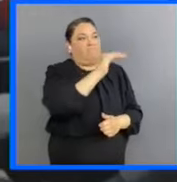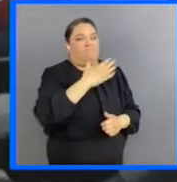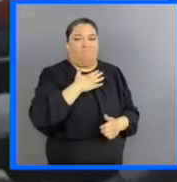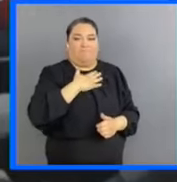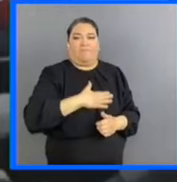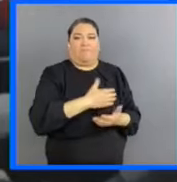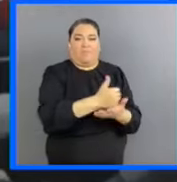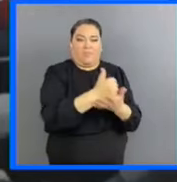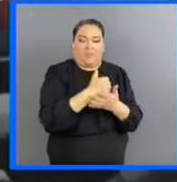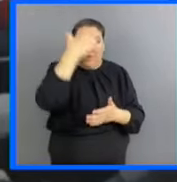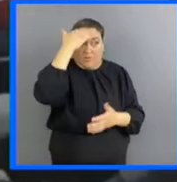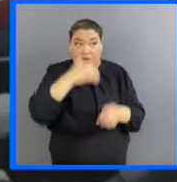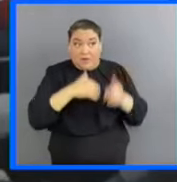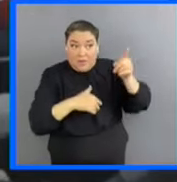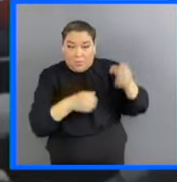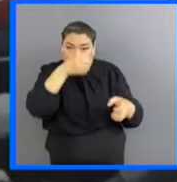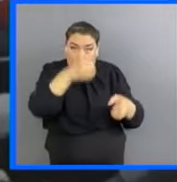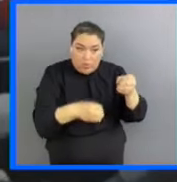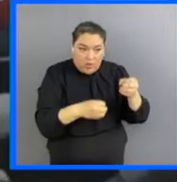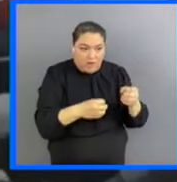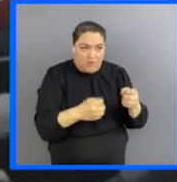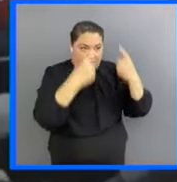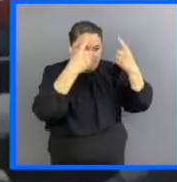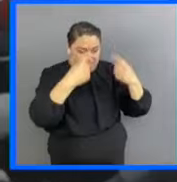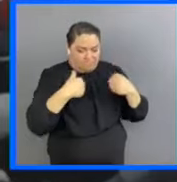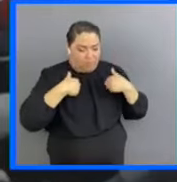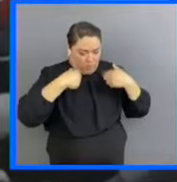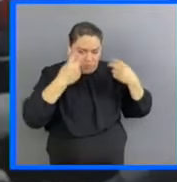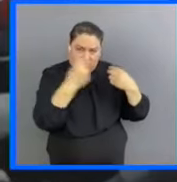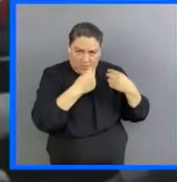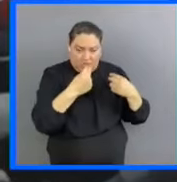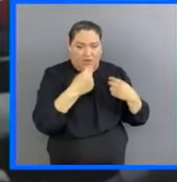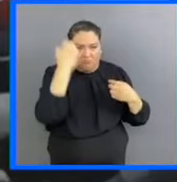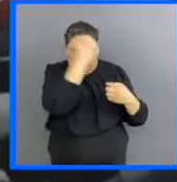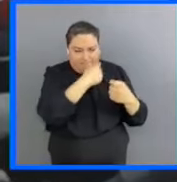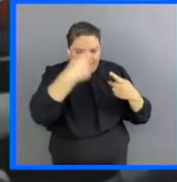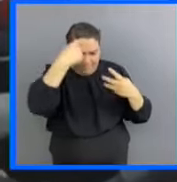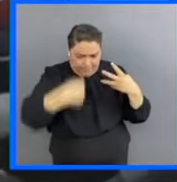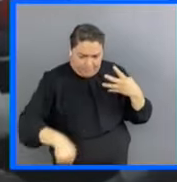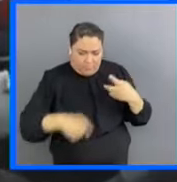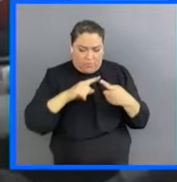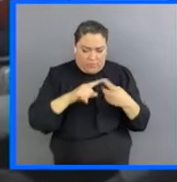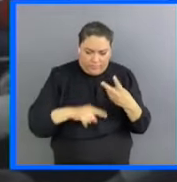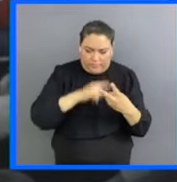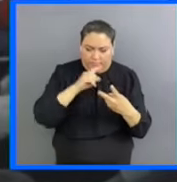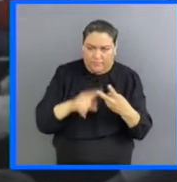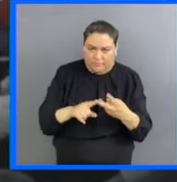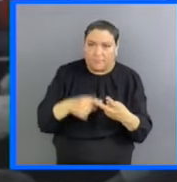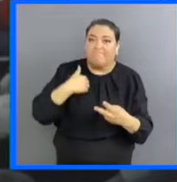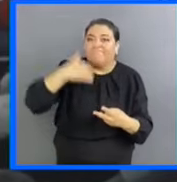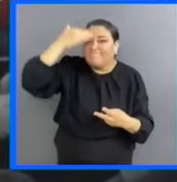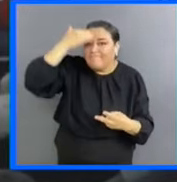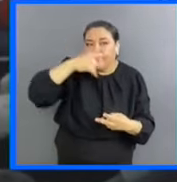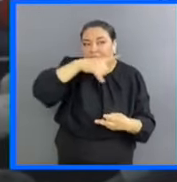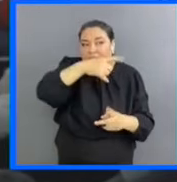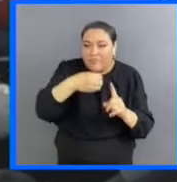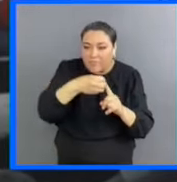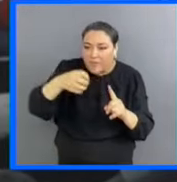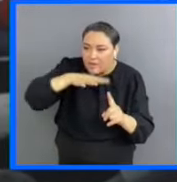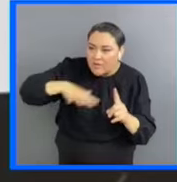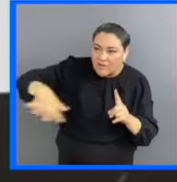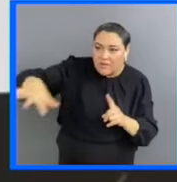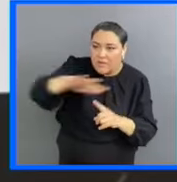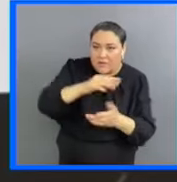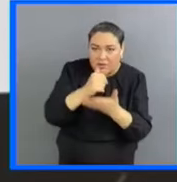estar obligado a analizar mi apariencia del buen derecho. Ya sé que sí me va a analizar sí, el orden público y el interés